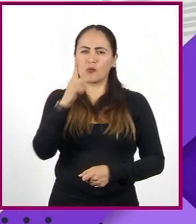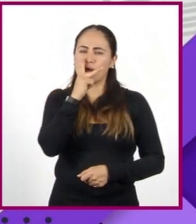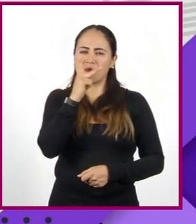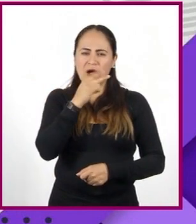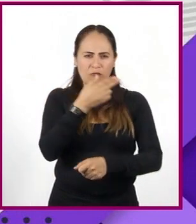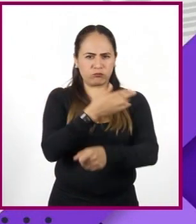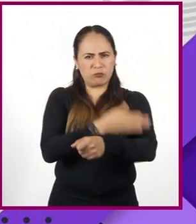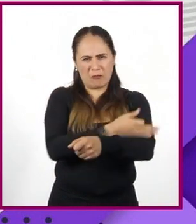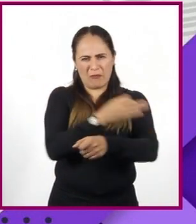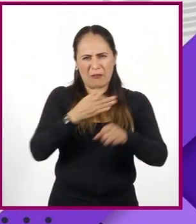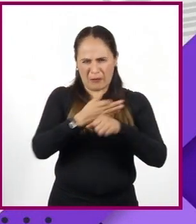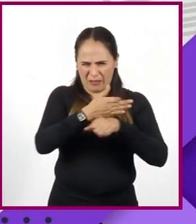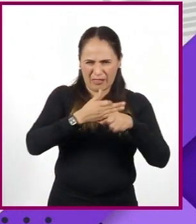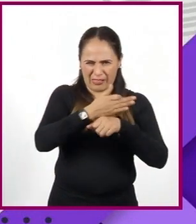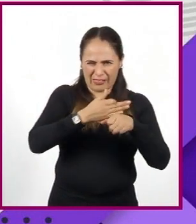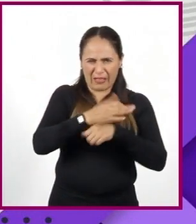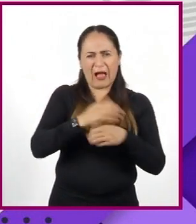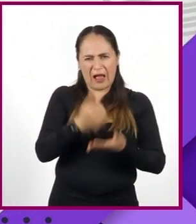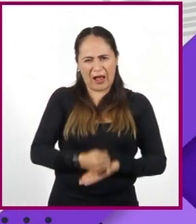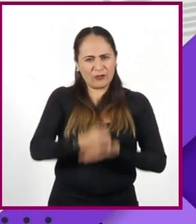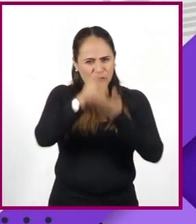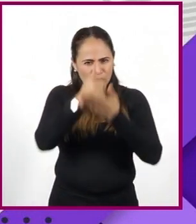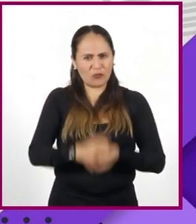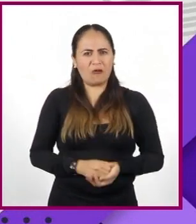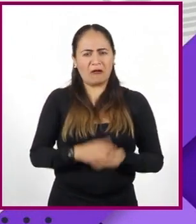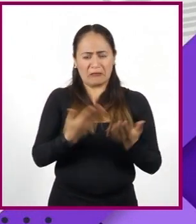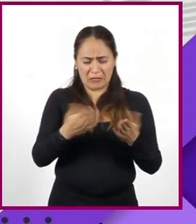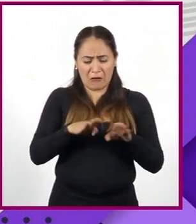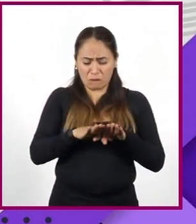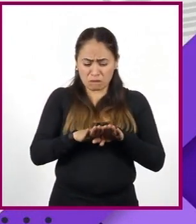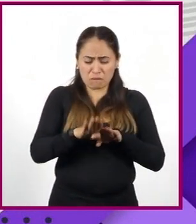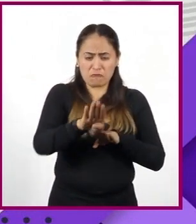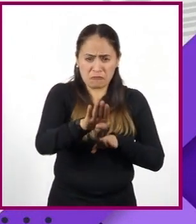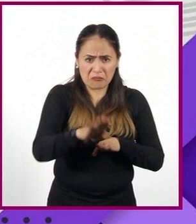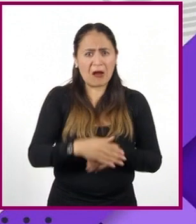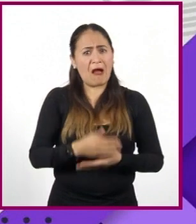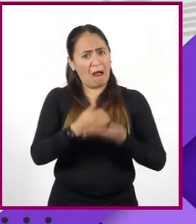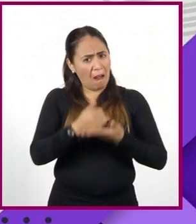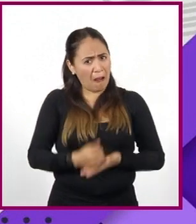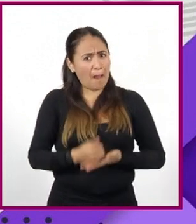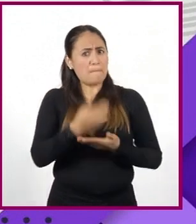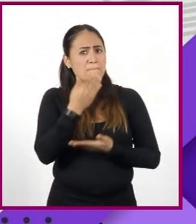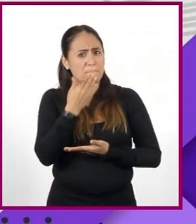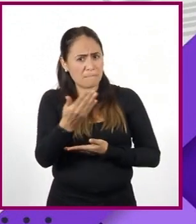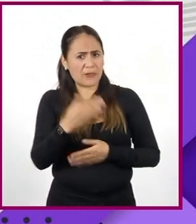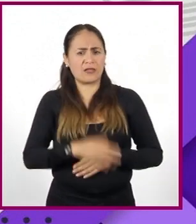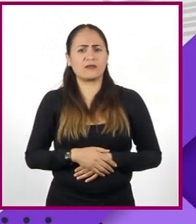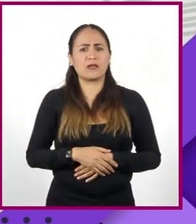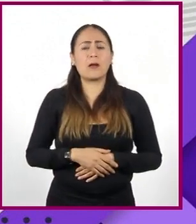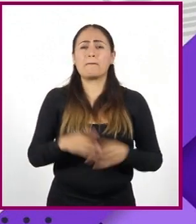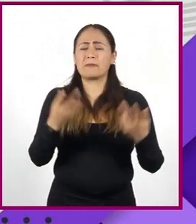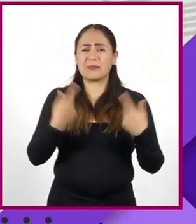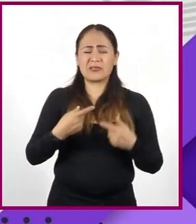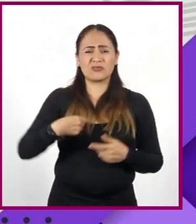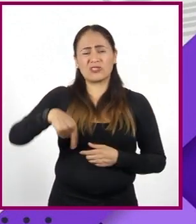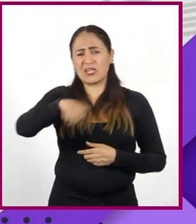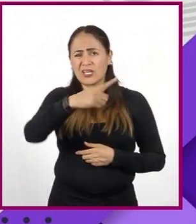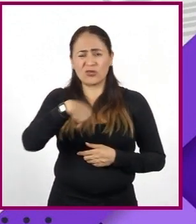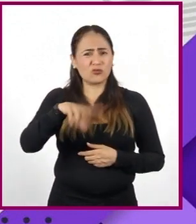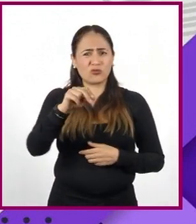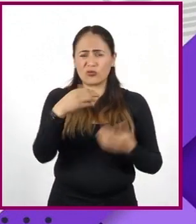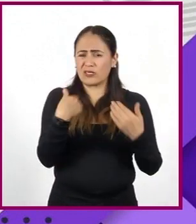ayudó. Empezamos con 2 y han funcionado muy bien. Solo hemos batallado con quienes no entienden y las